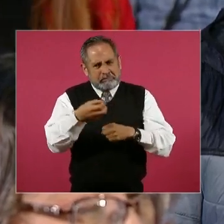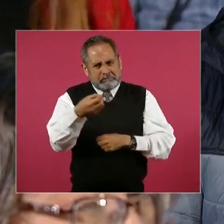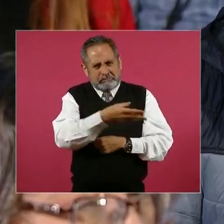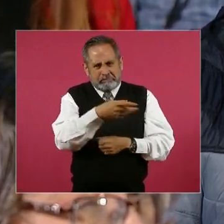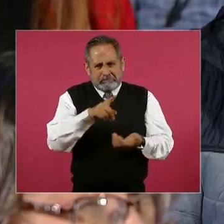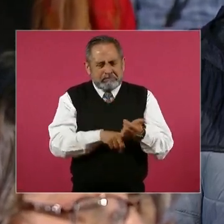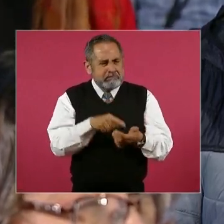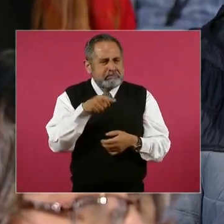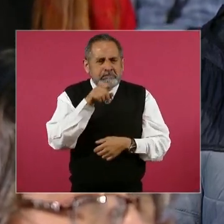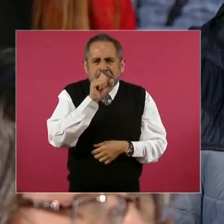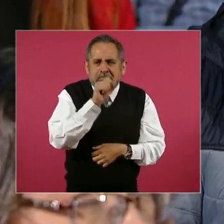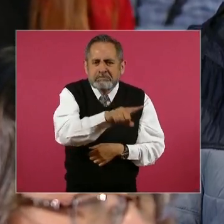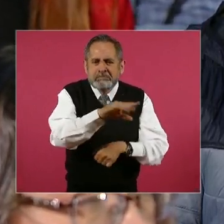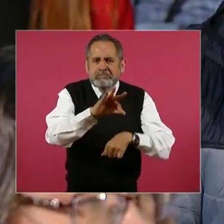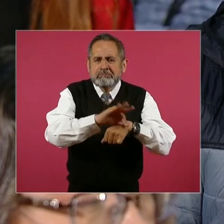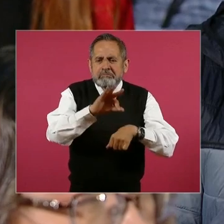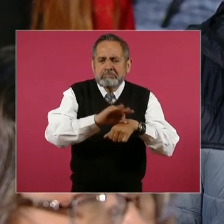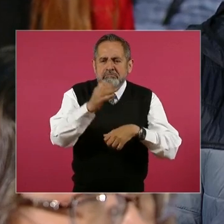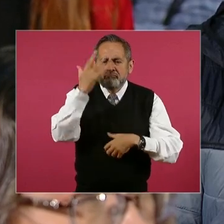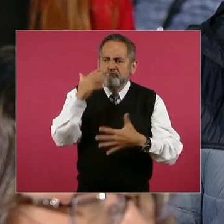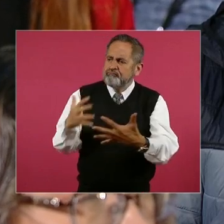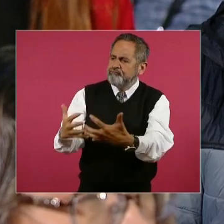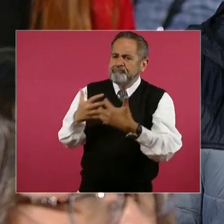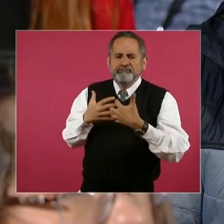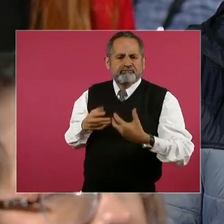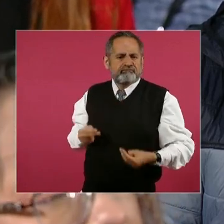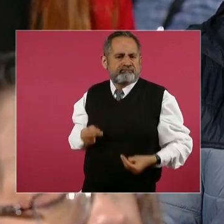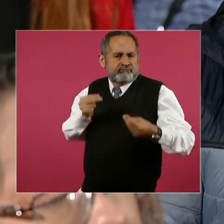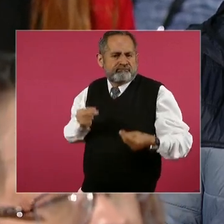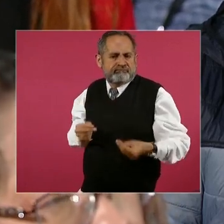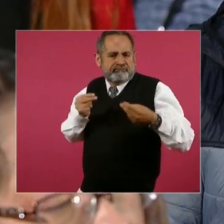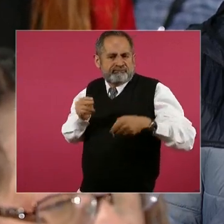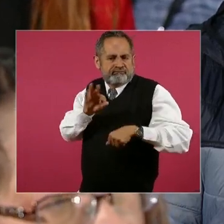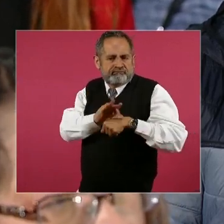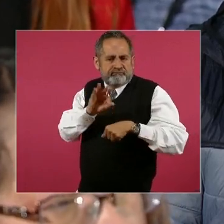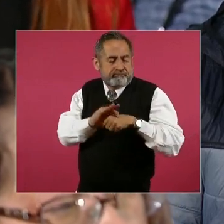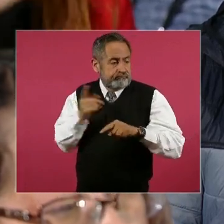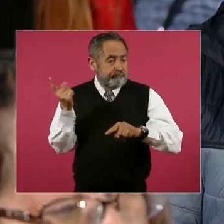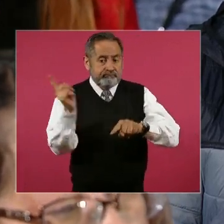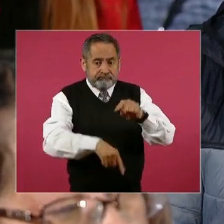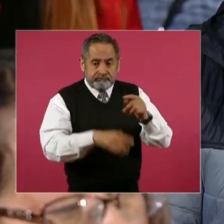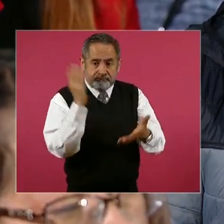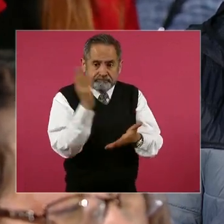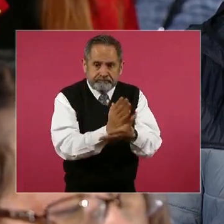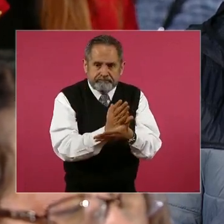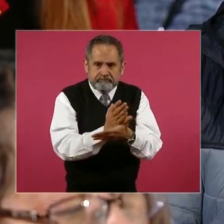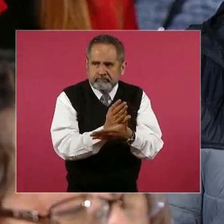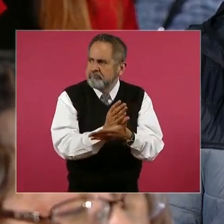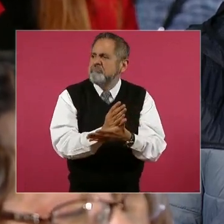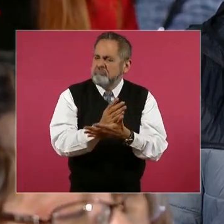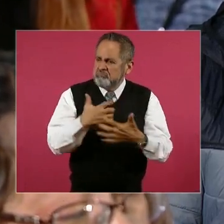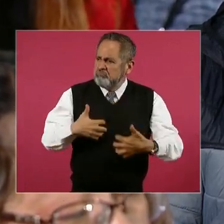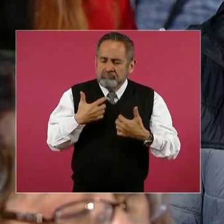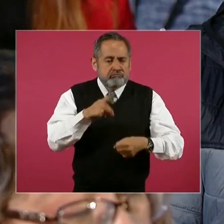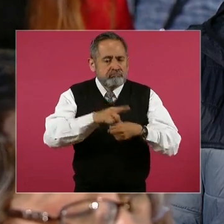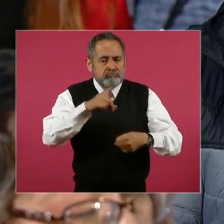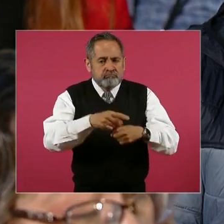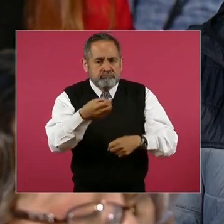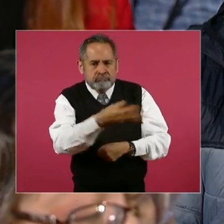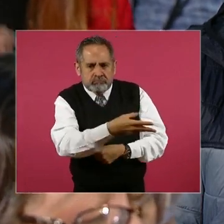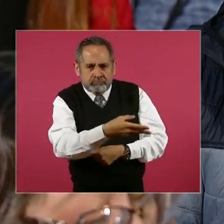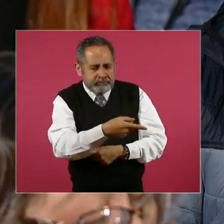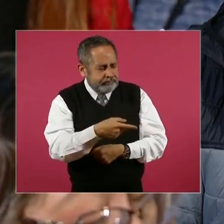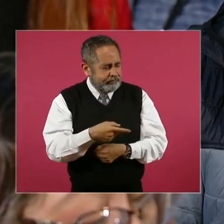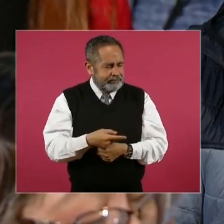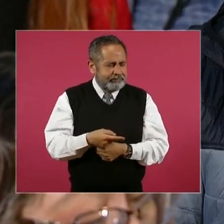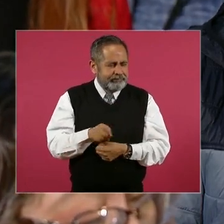farmacéuticas que Que bueno que acaparaba lo que era el sistema de salud hoy lo vemos como uno de los donatarios eh Y también